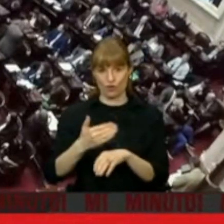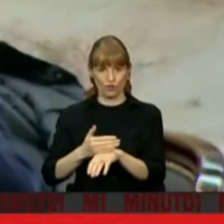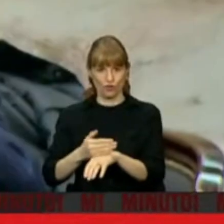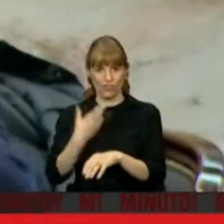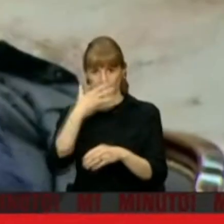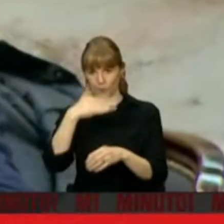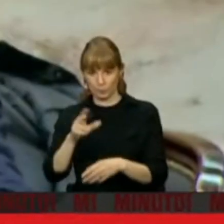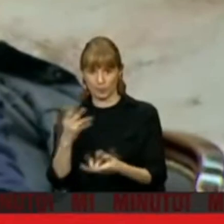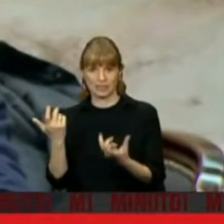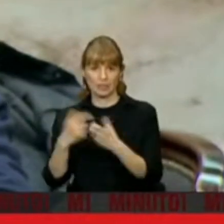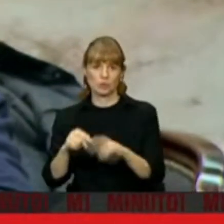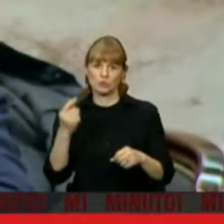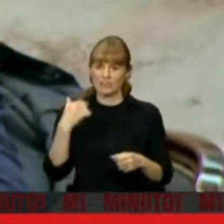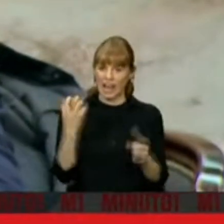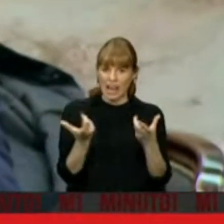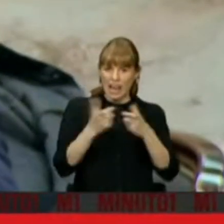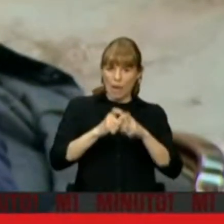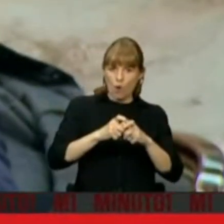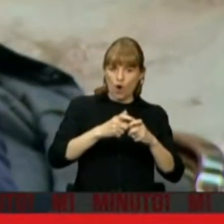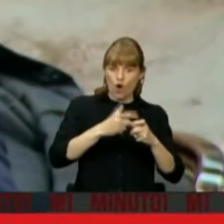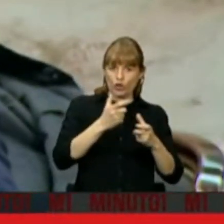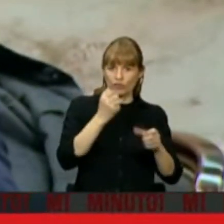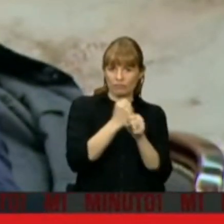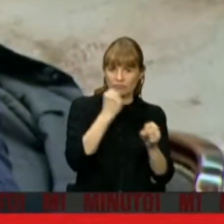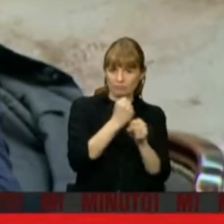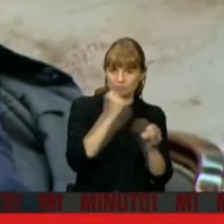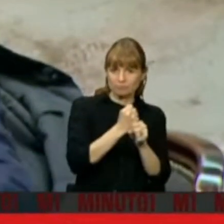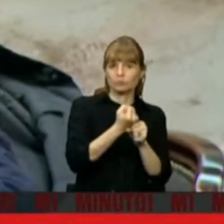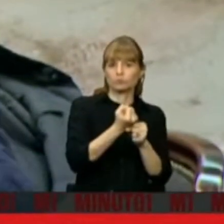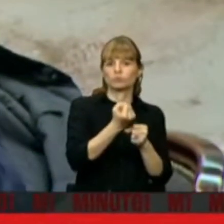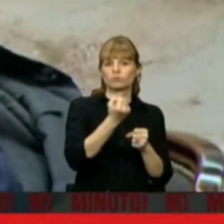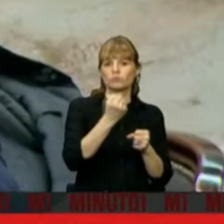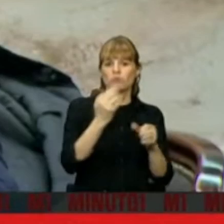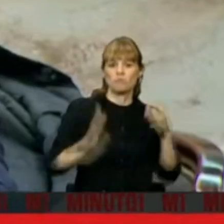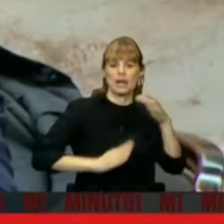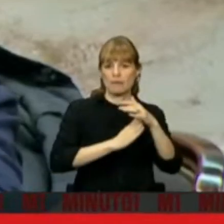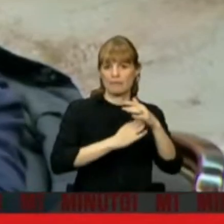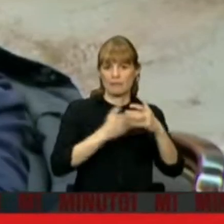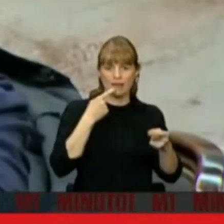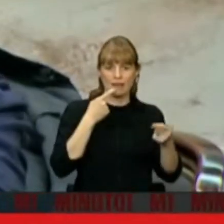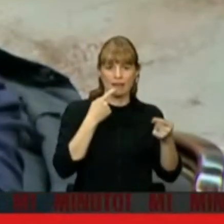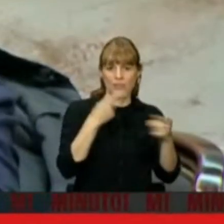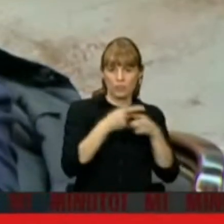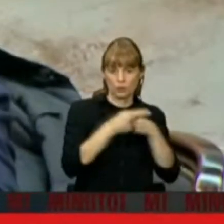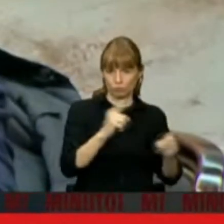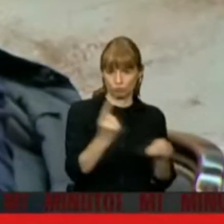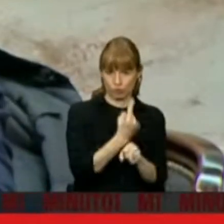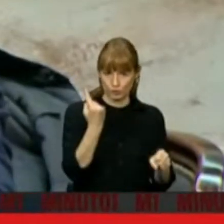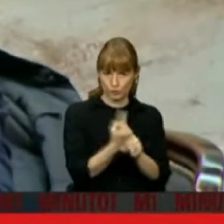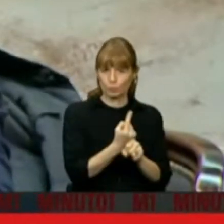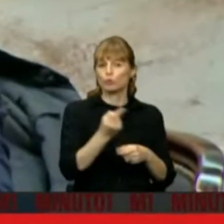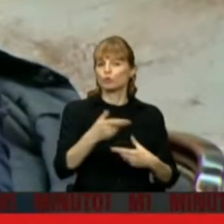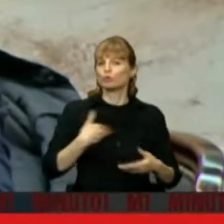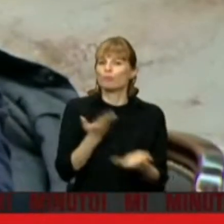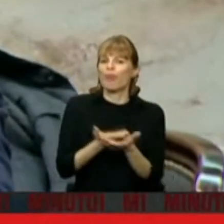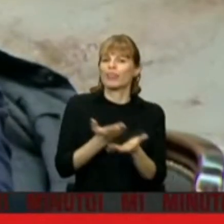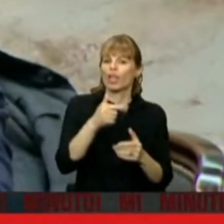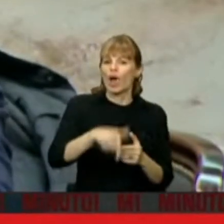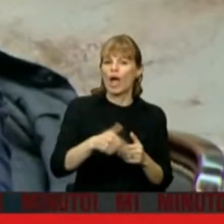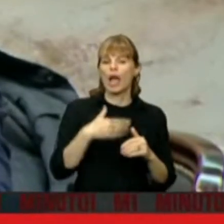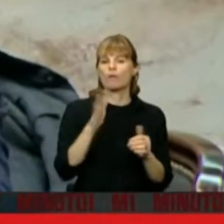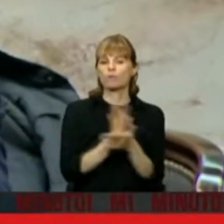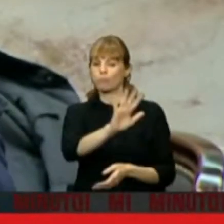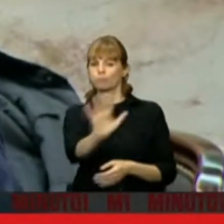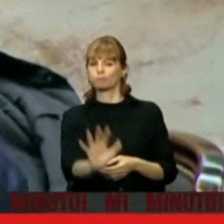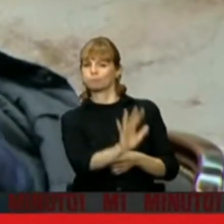que no hubo labor parlamentaria, por lo tanto eso no se pudo discutir. Lo que yo quería plantear es que como acá, digo, hay un manto